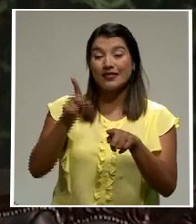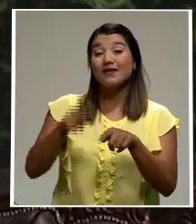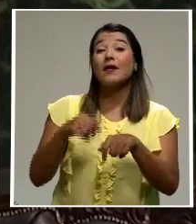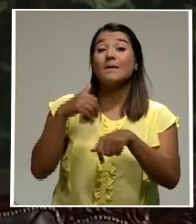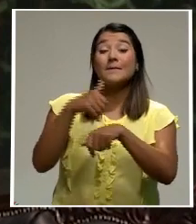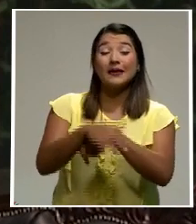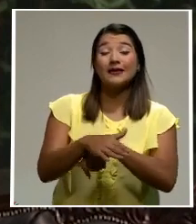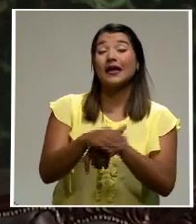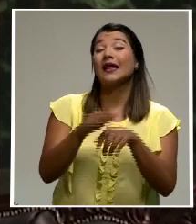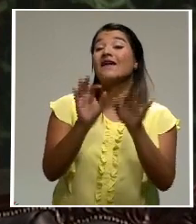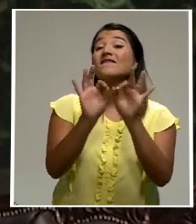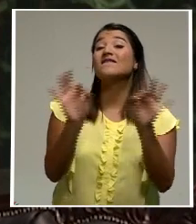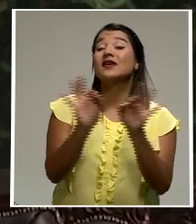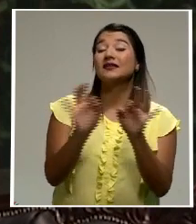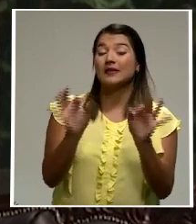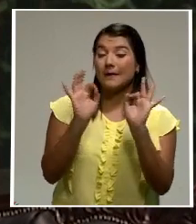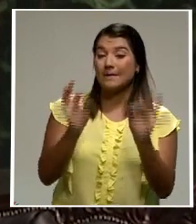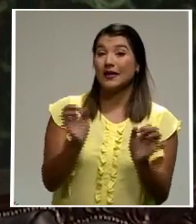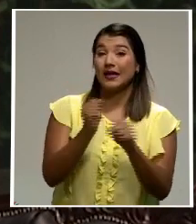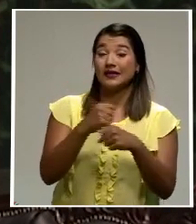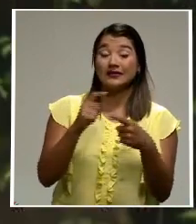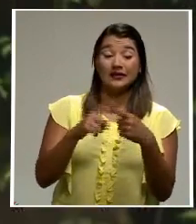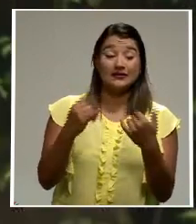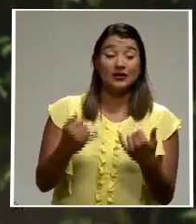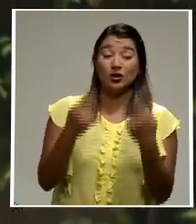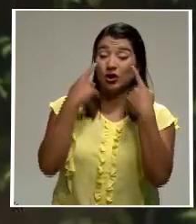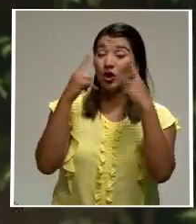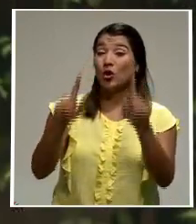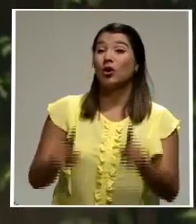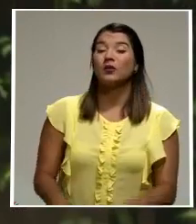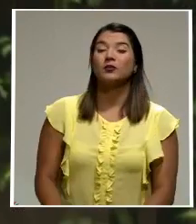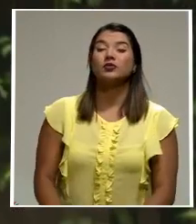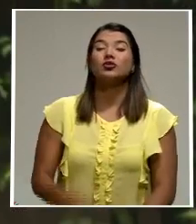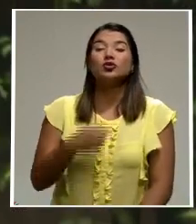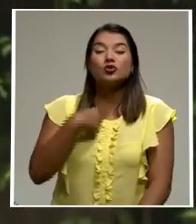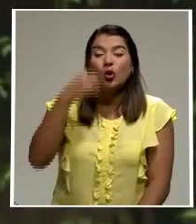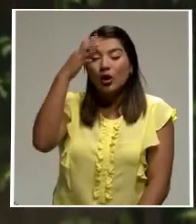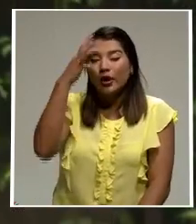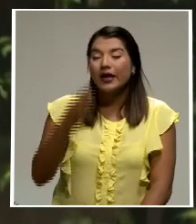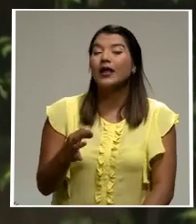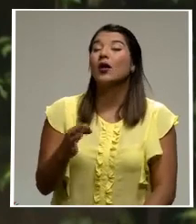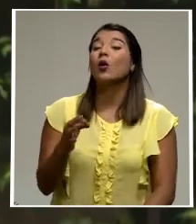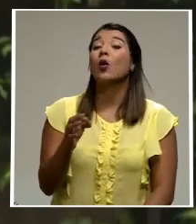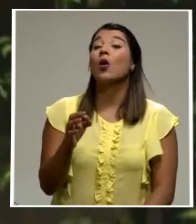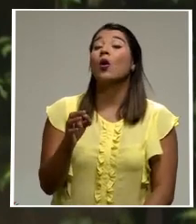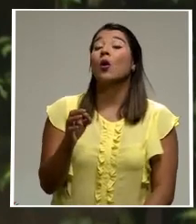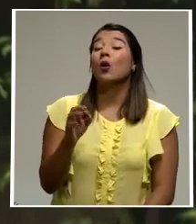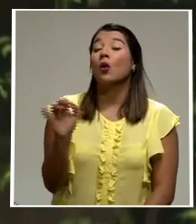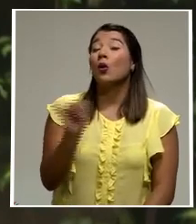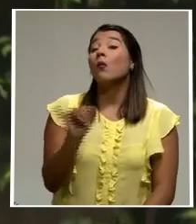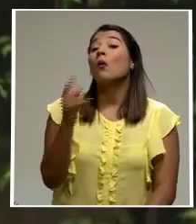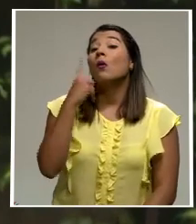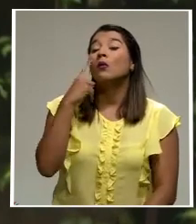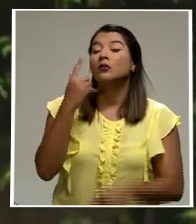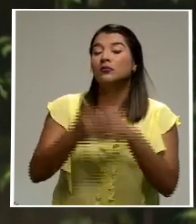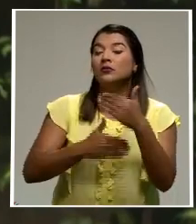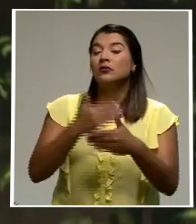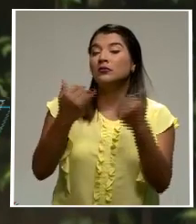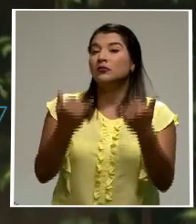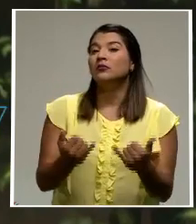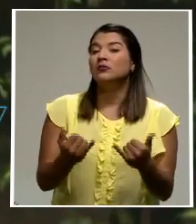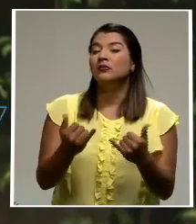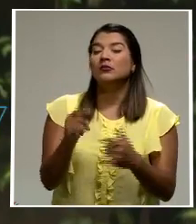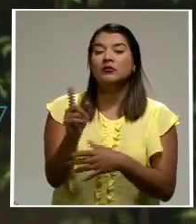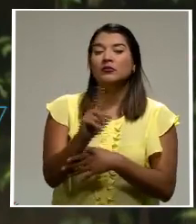bien trabajados. Hasta la fecha no lo hemos logrado. Yo creo que a como va el asunto no, porque no veo al Poder Ejecutivo haciendo el